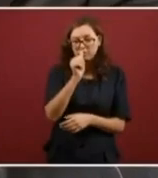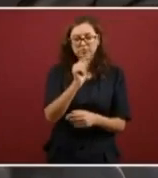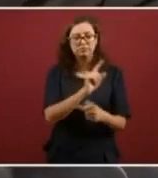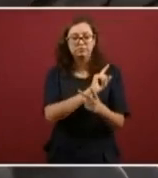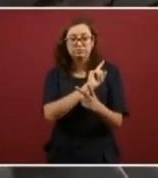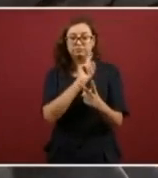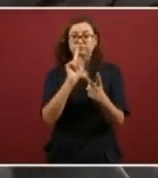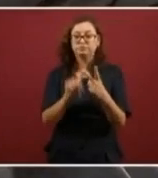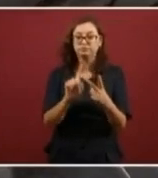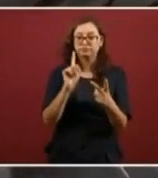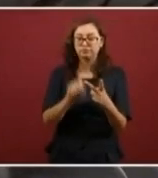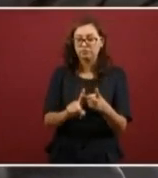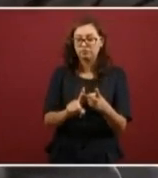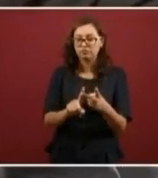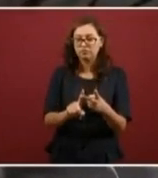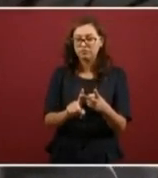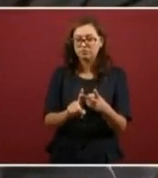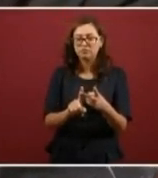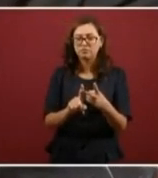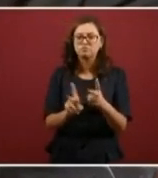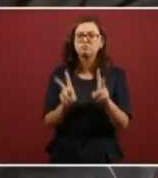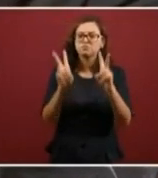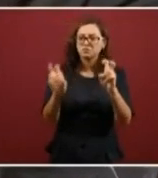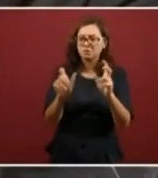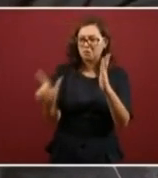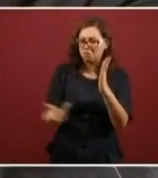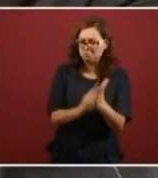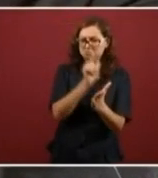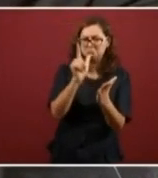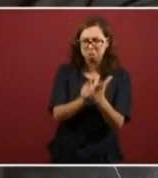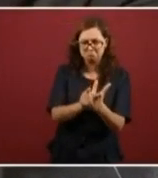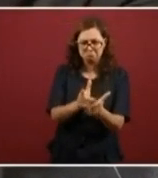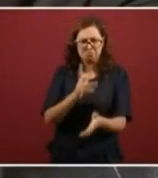Segundo, está la vía legal. Existe